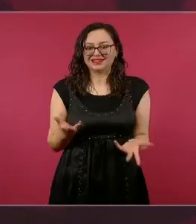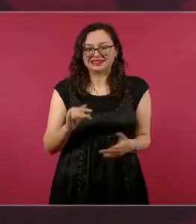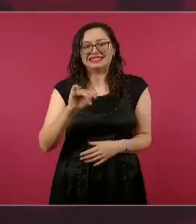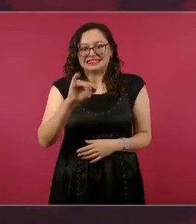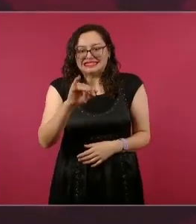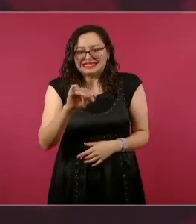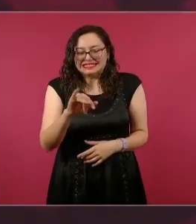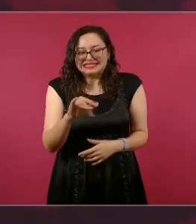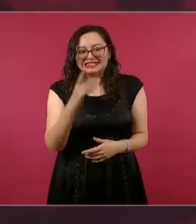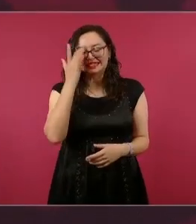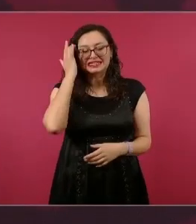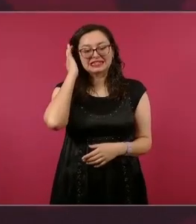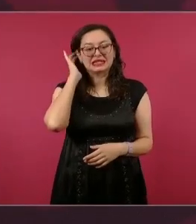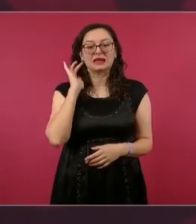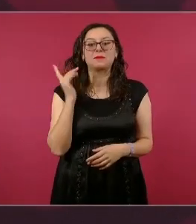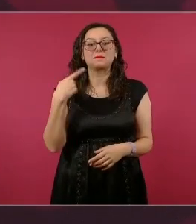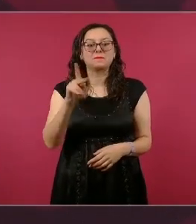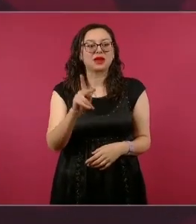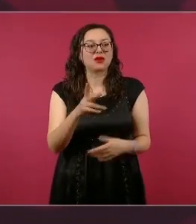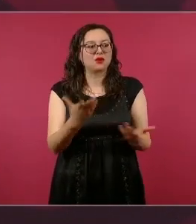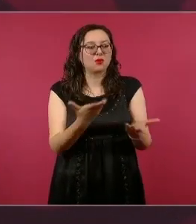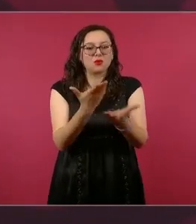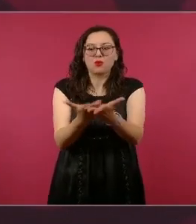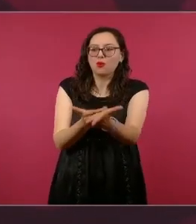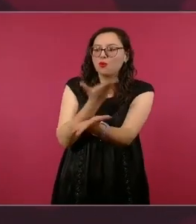proyecto, su programa de acción.